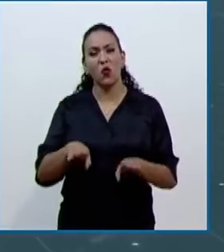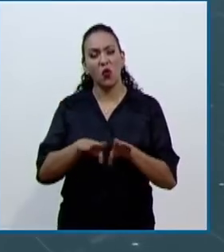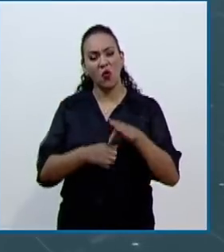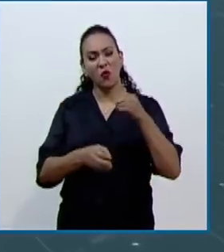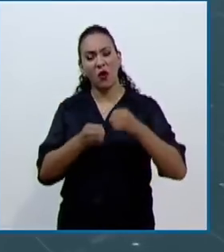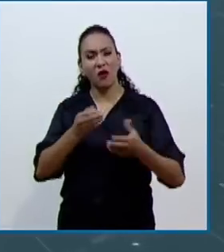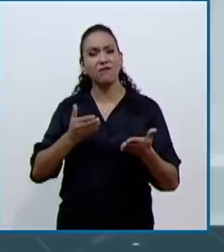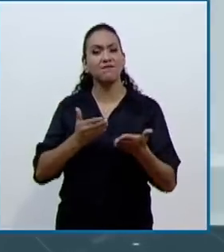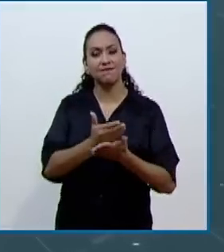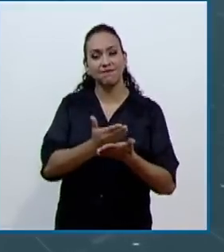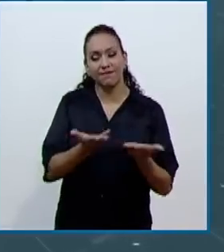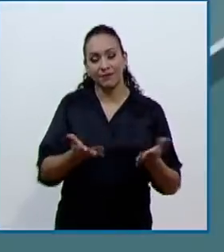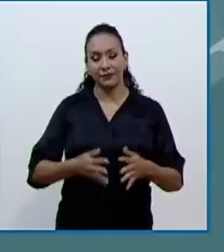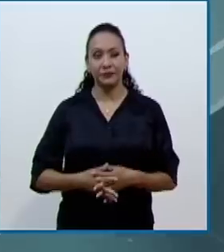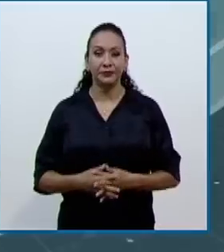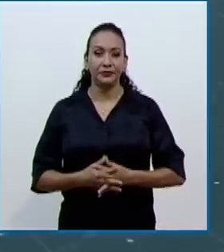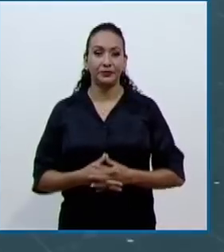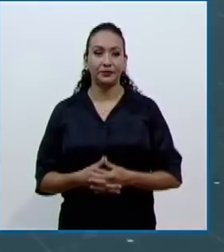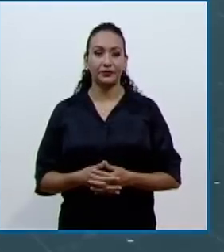Alcántara Carrancá.